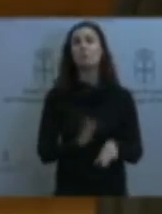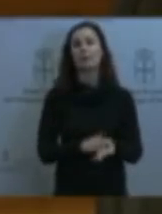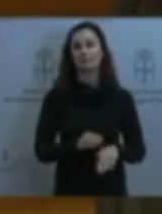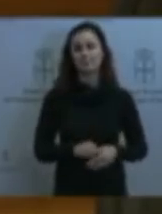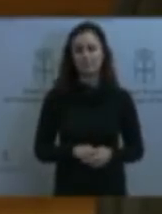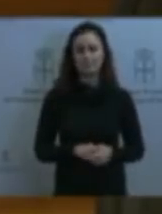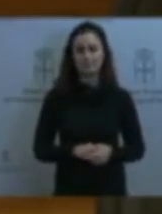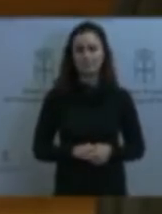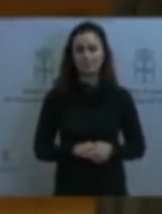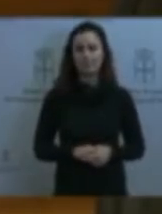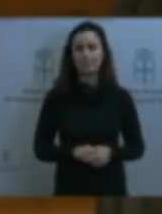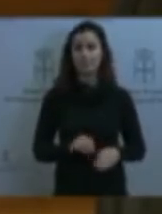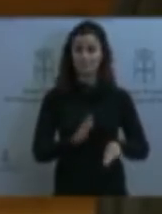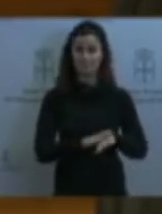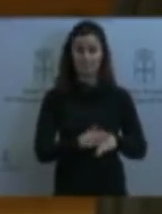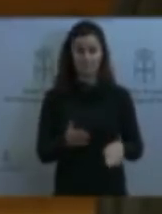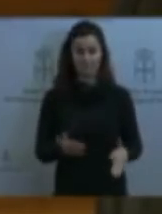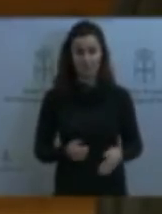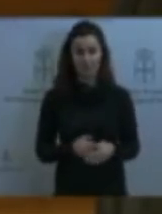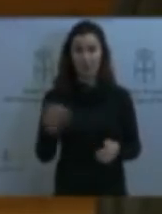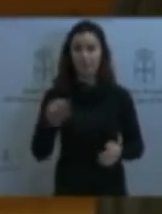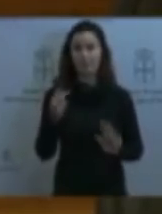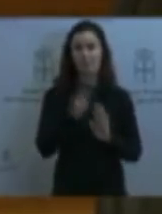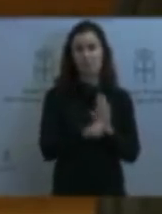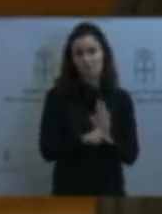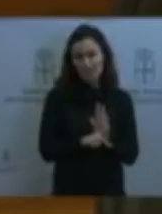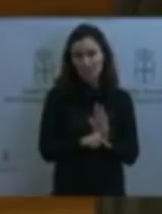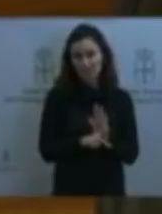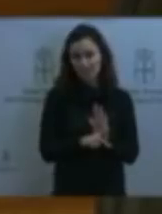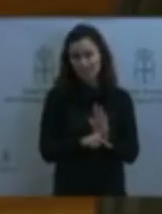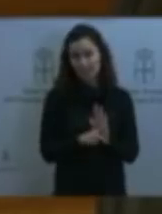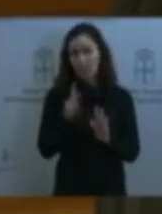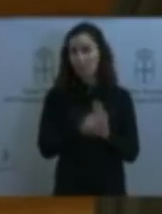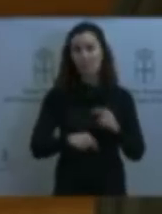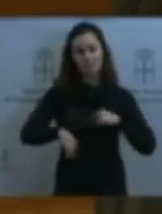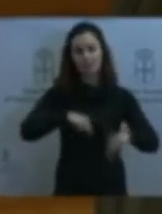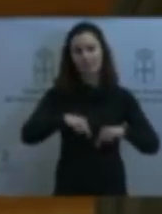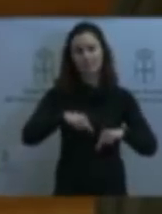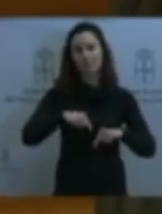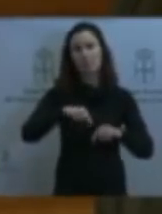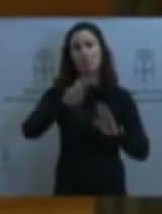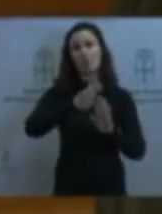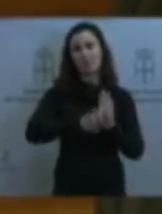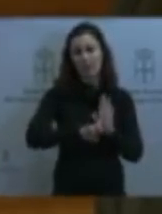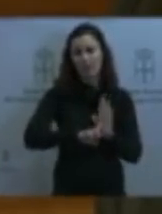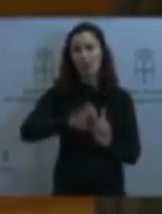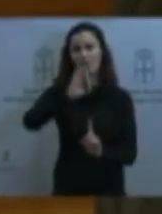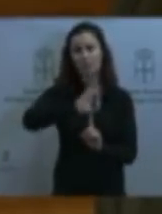que ir a la normativa de tráfico, lo que regula, el reglamento que regula la señalización horizontal o vertical, que a usted le